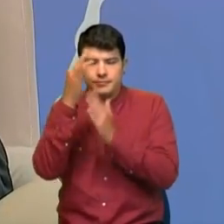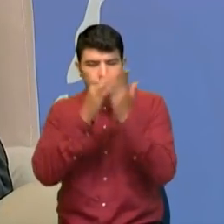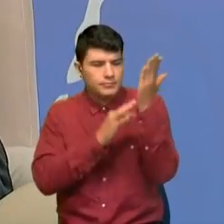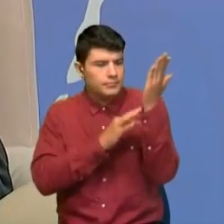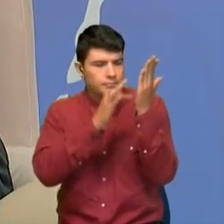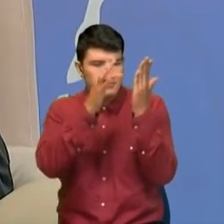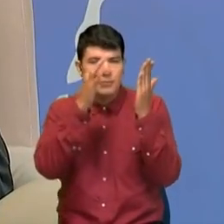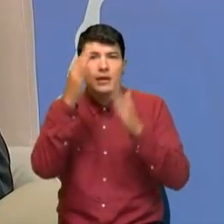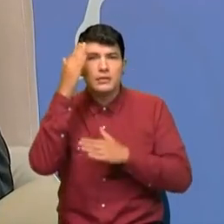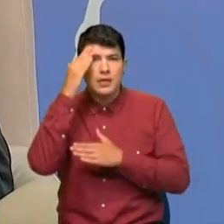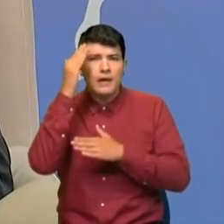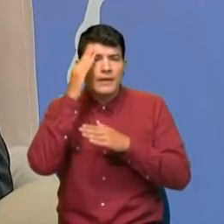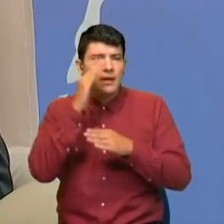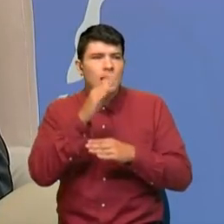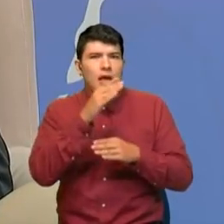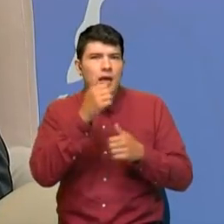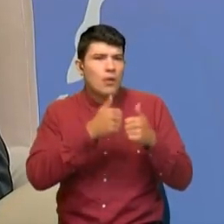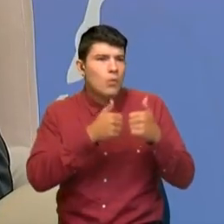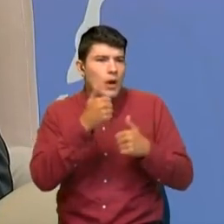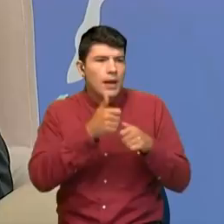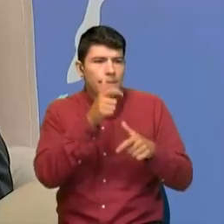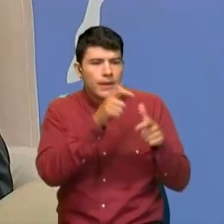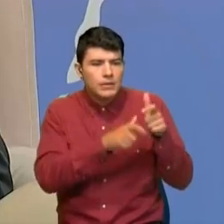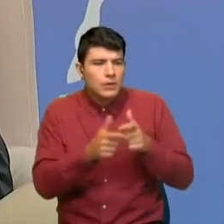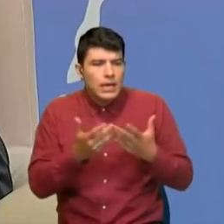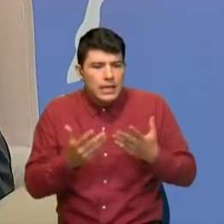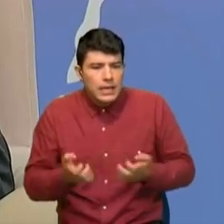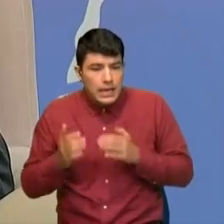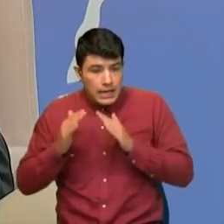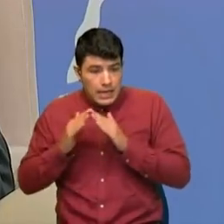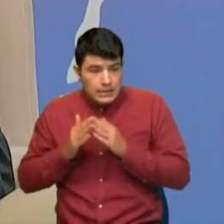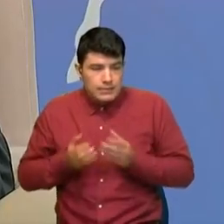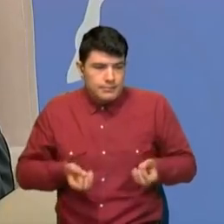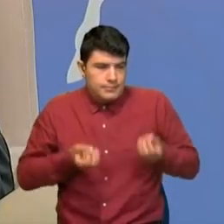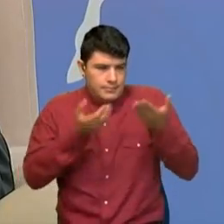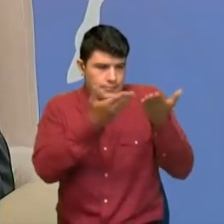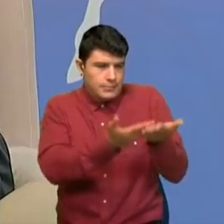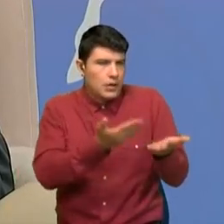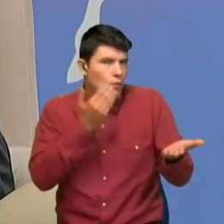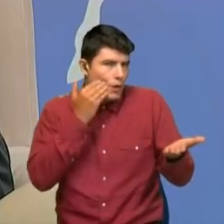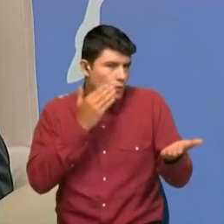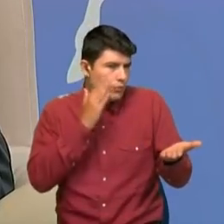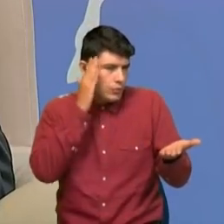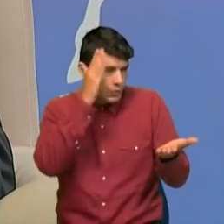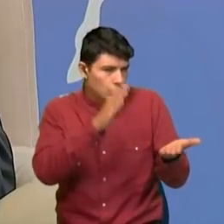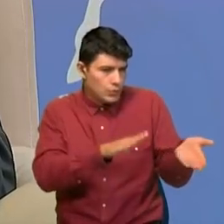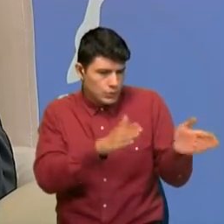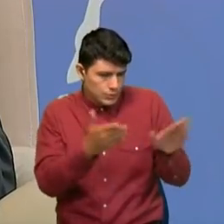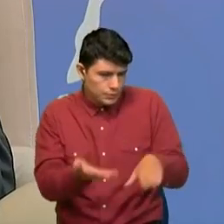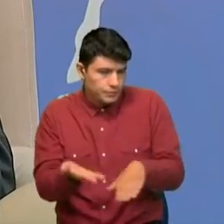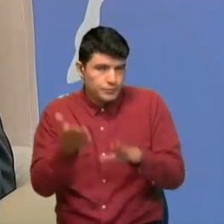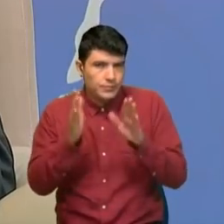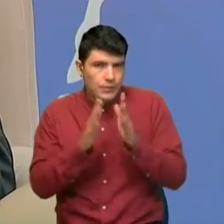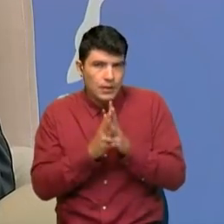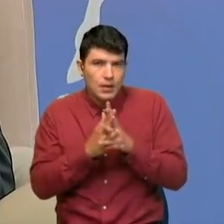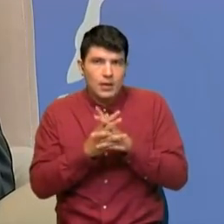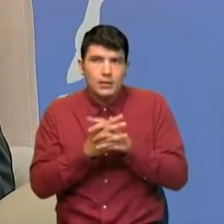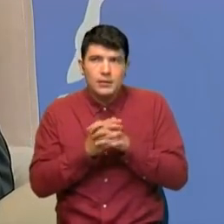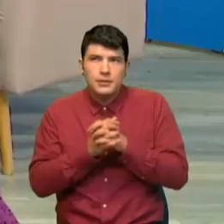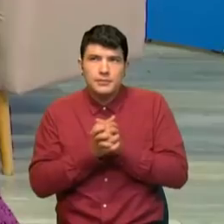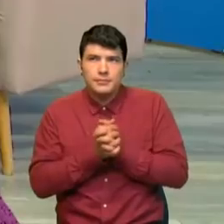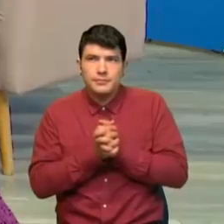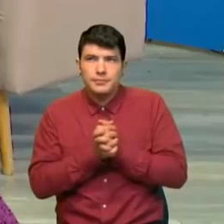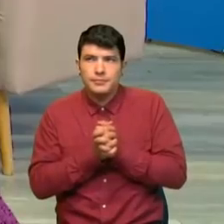determinar a qué persona les quiere dejar como tal sus bienes en ese sentido, ¿sí? Siempre y cuando pues no hayan descendientes ni ascendientes como tal.